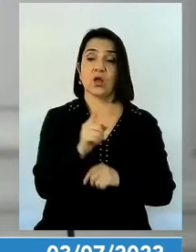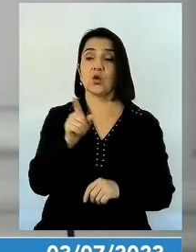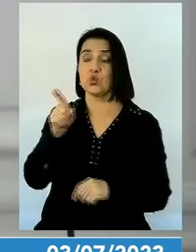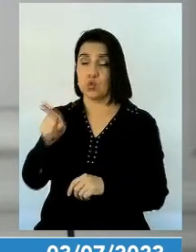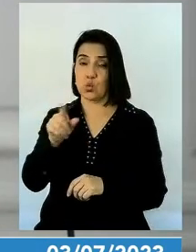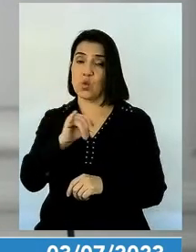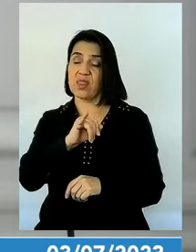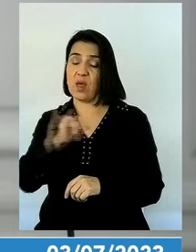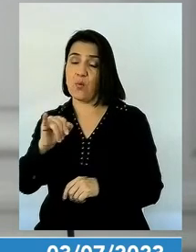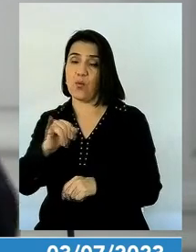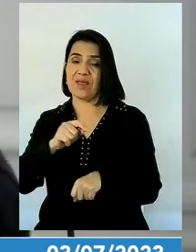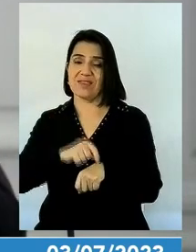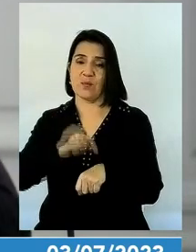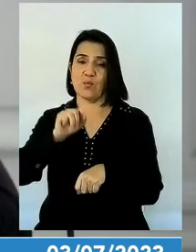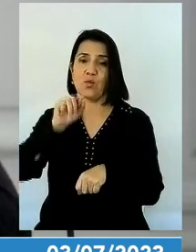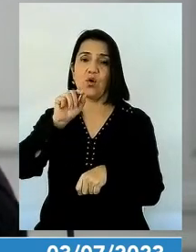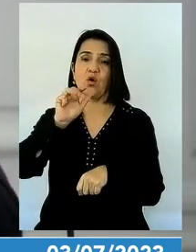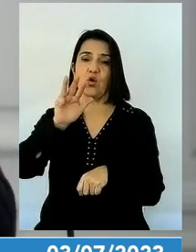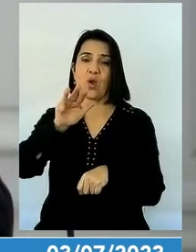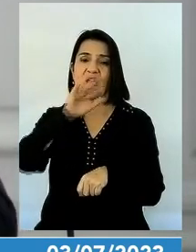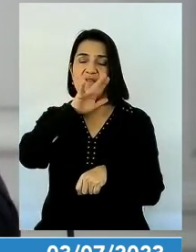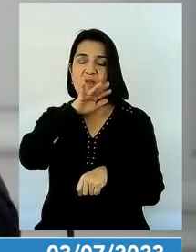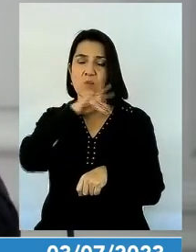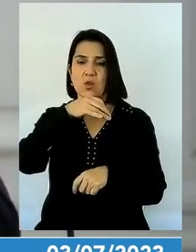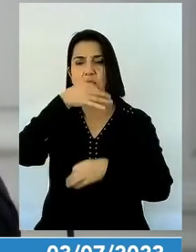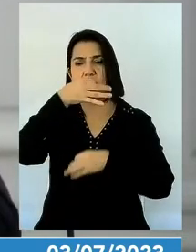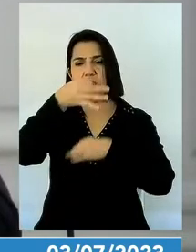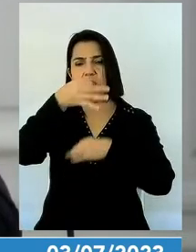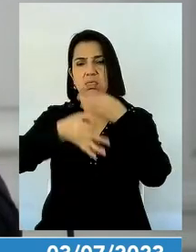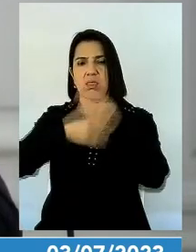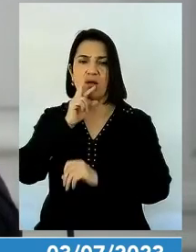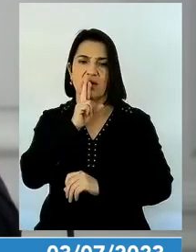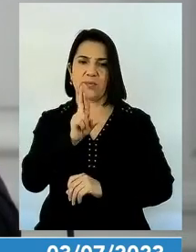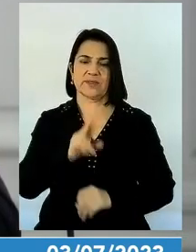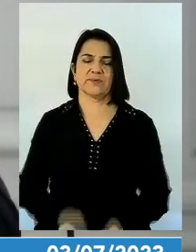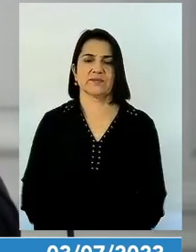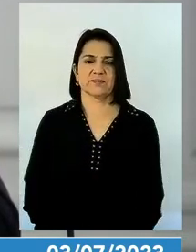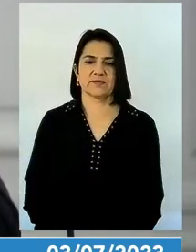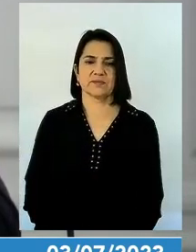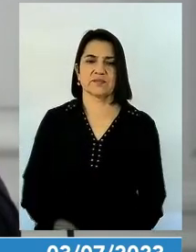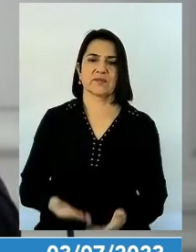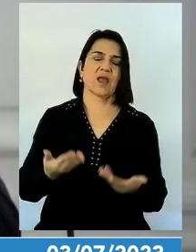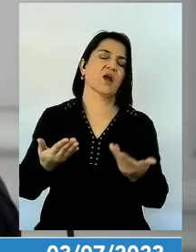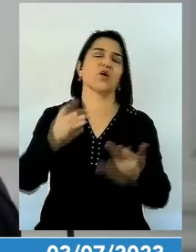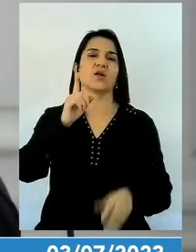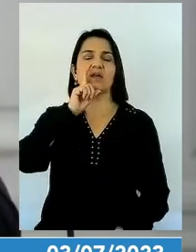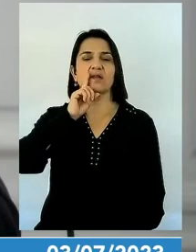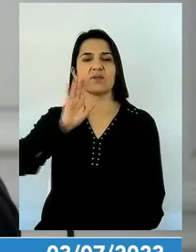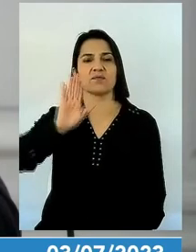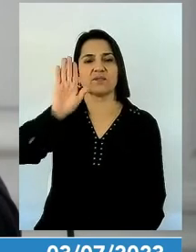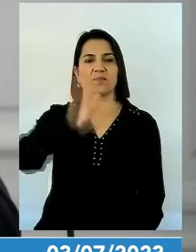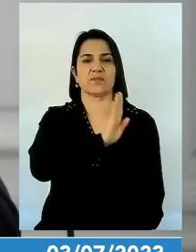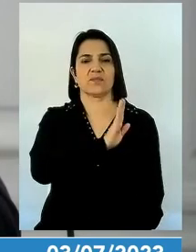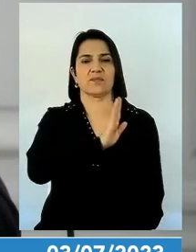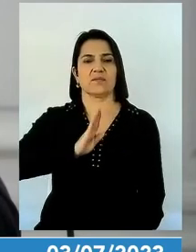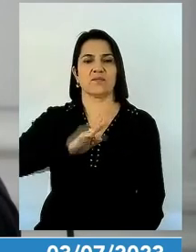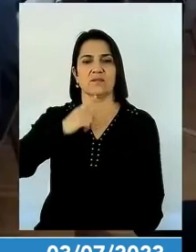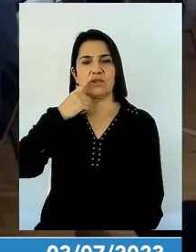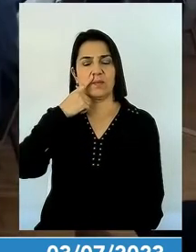responderla y hacer los comentarios que estime conveniente. Ahora tiene la palabra entonces el consejero Jorge